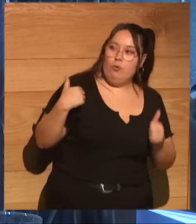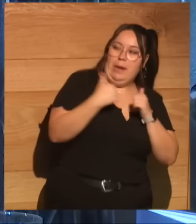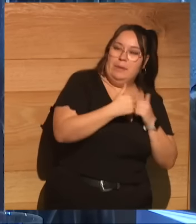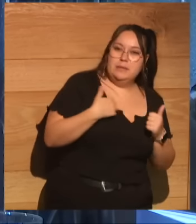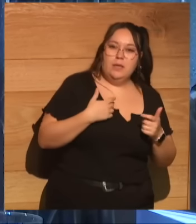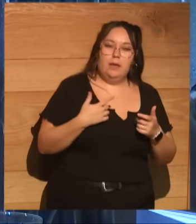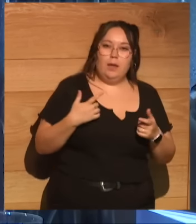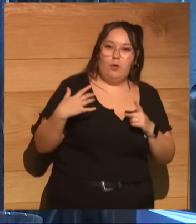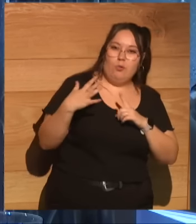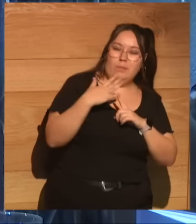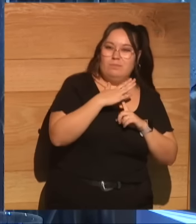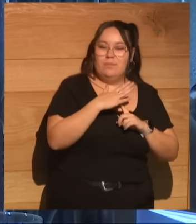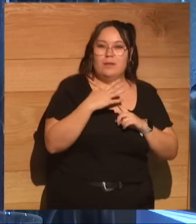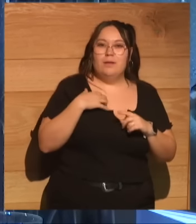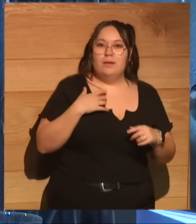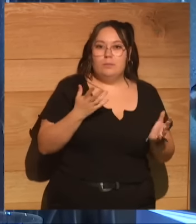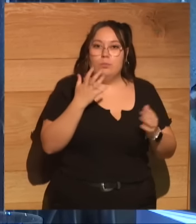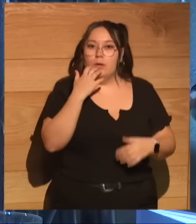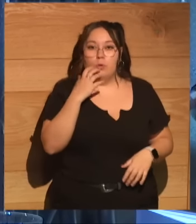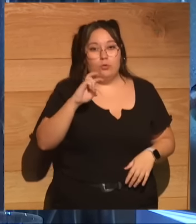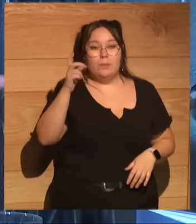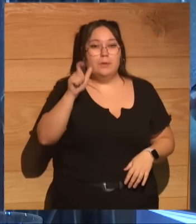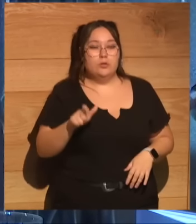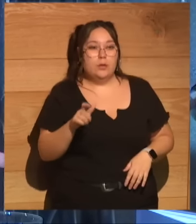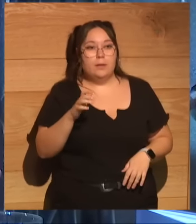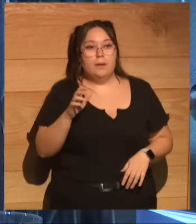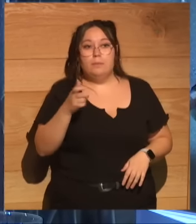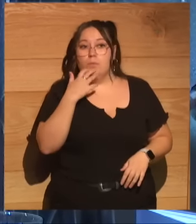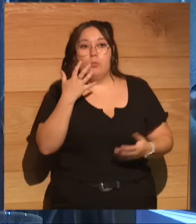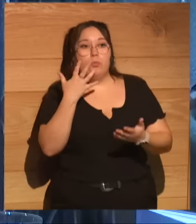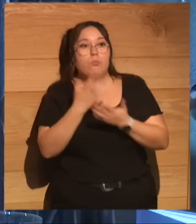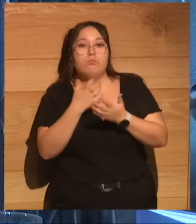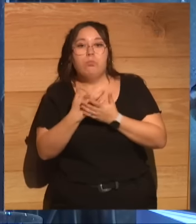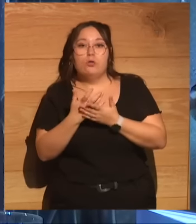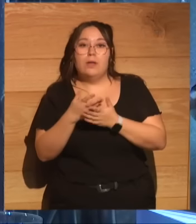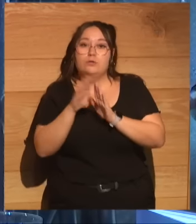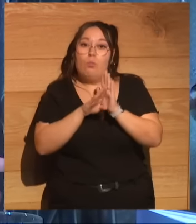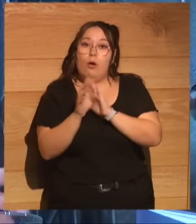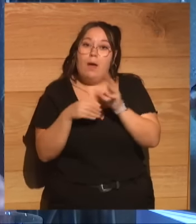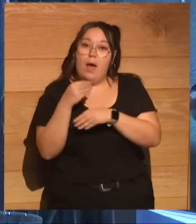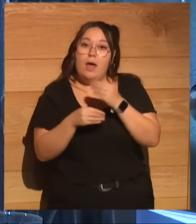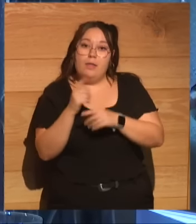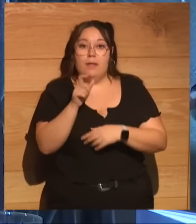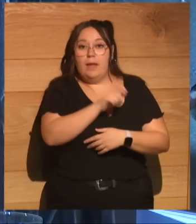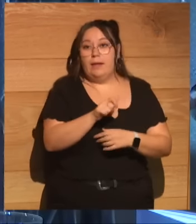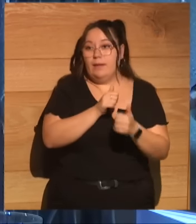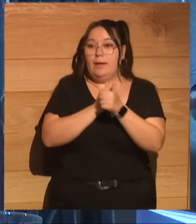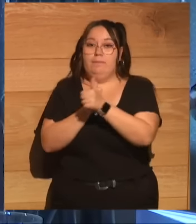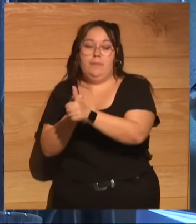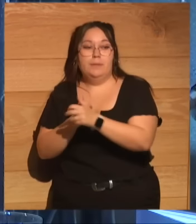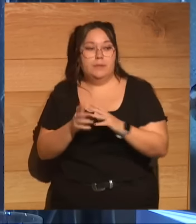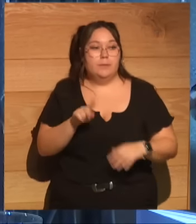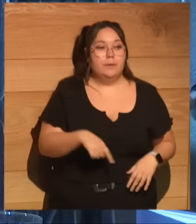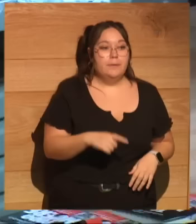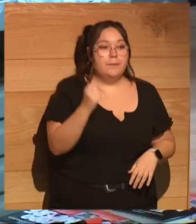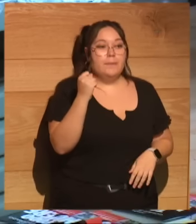mejor, imagínate, pues por poner otro ejemplo de una persona alienada, pues que monta un podcast con tres amigos y le siguen persiguiendo con picas y antorchas, ¿no? De hecho, le persiguen